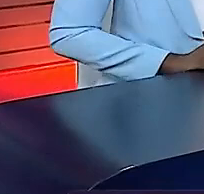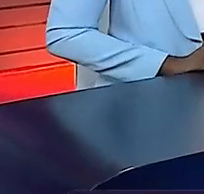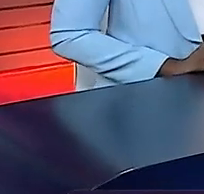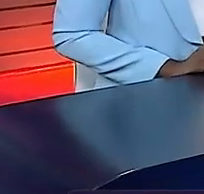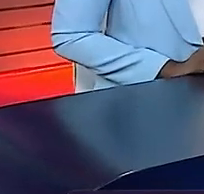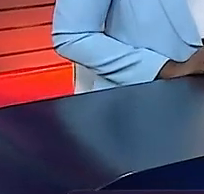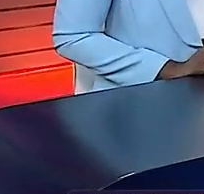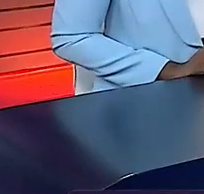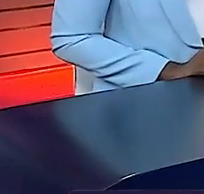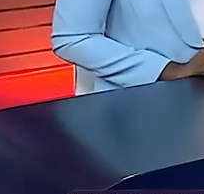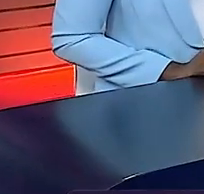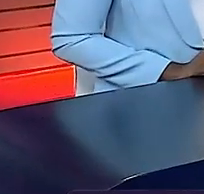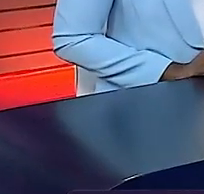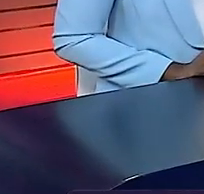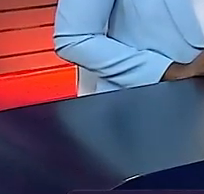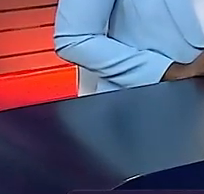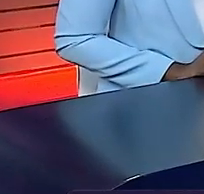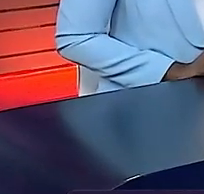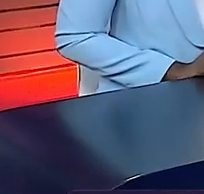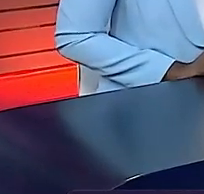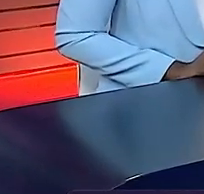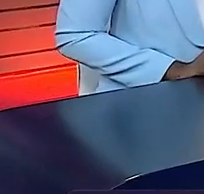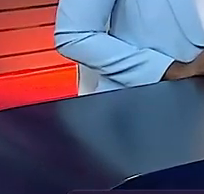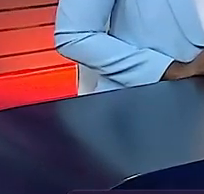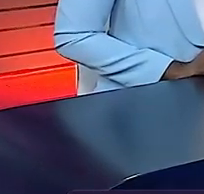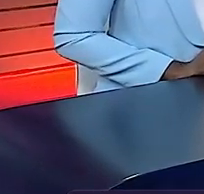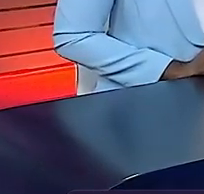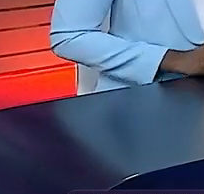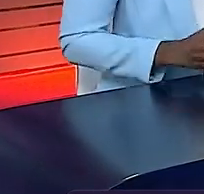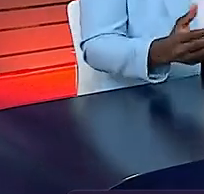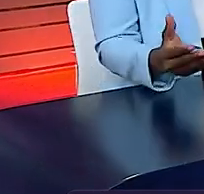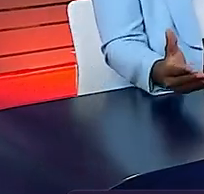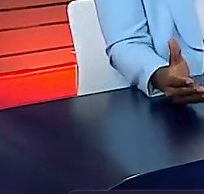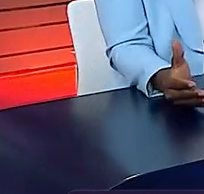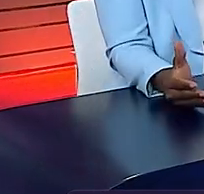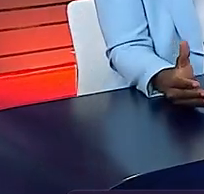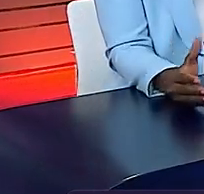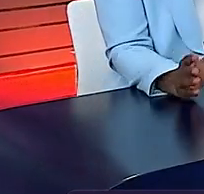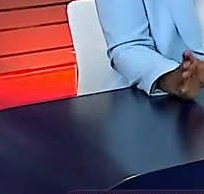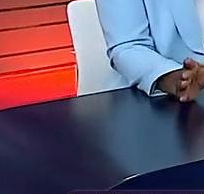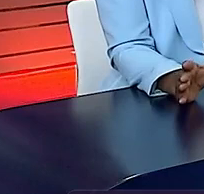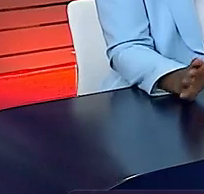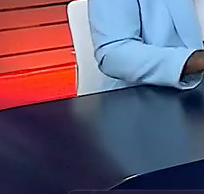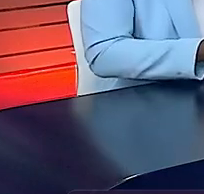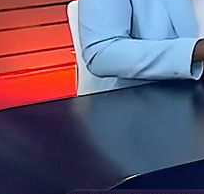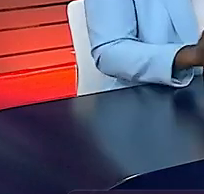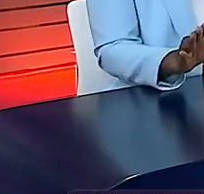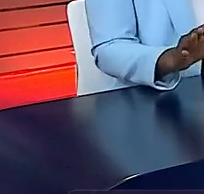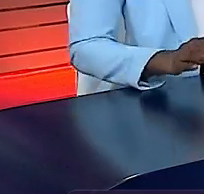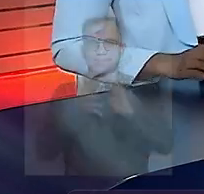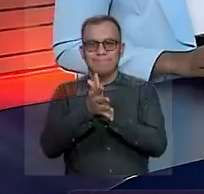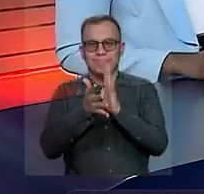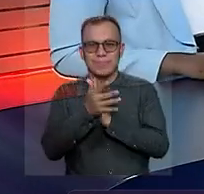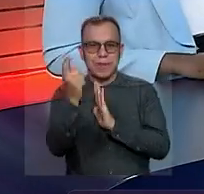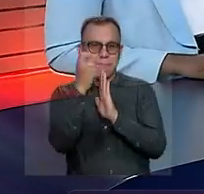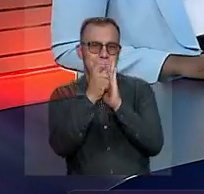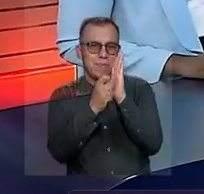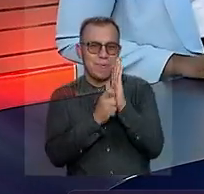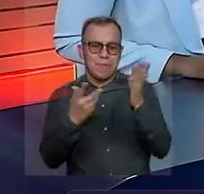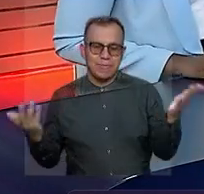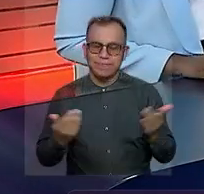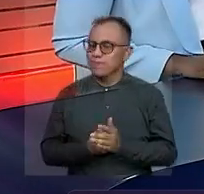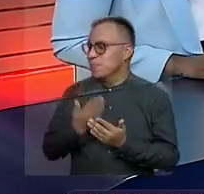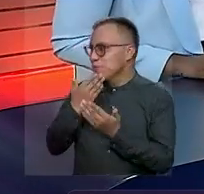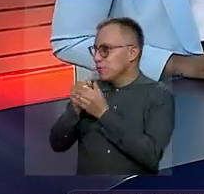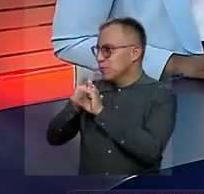de las manifestaciones del Gran Paro Nacional en la ciudad de Bogotá. Estaremos con ustedes trayéndoles todos los detalles, Juan. Buenos